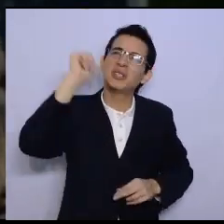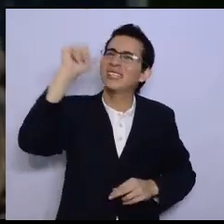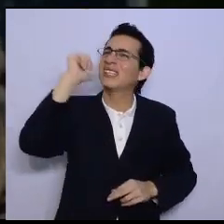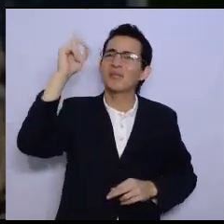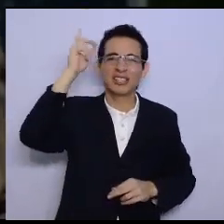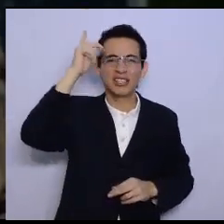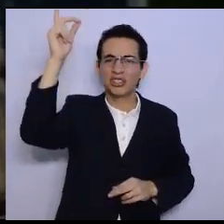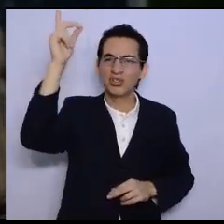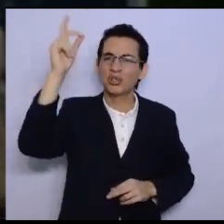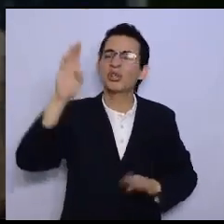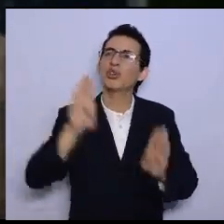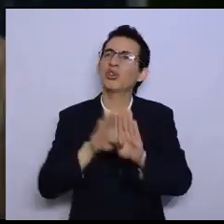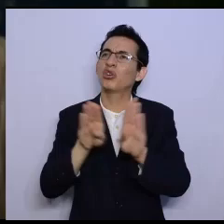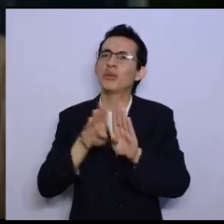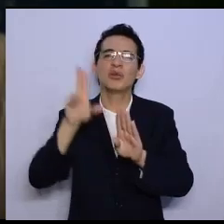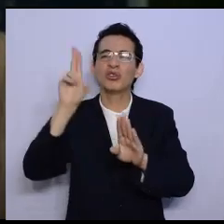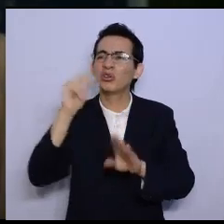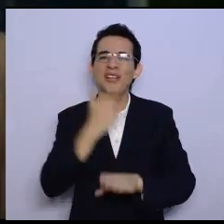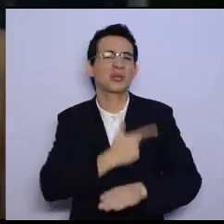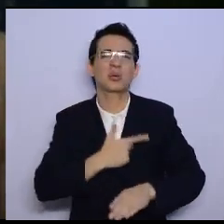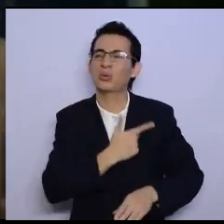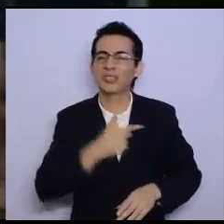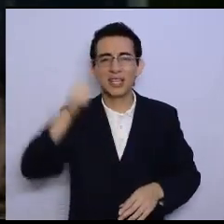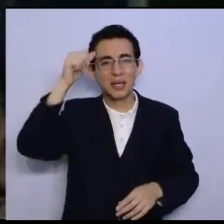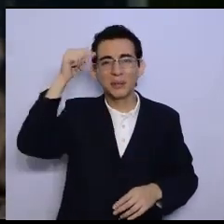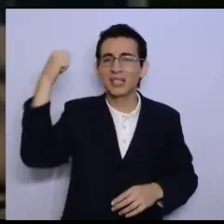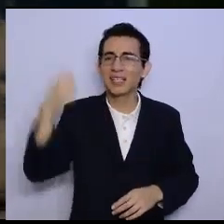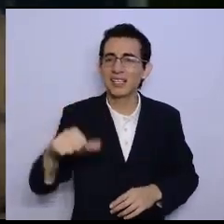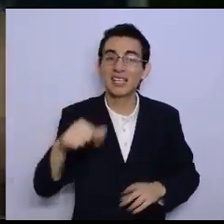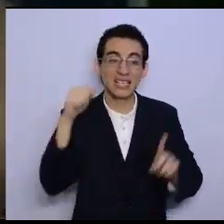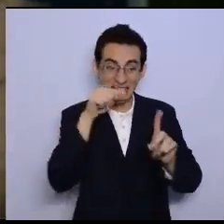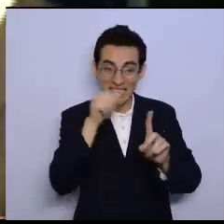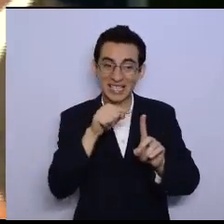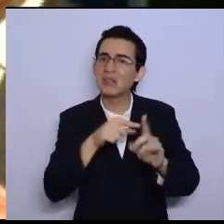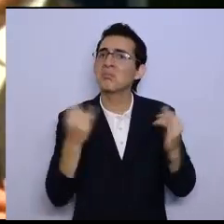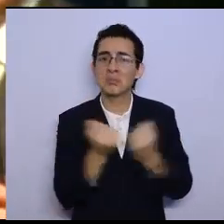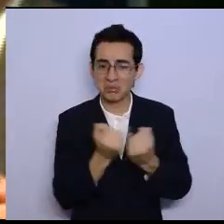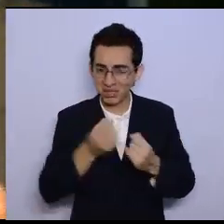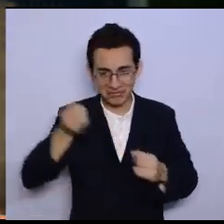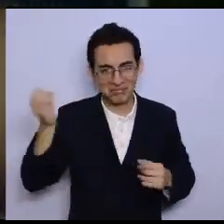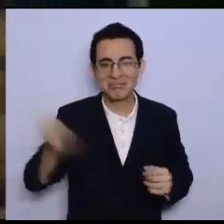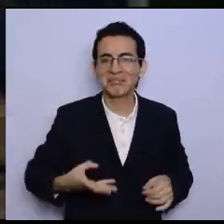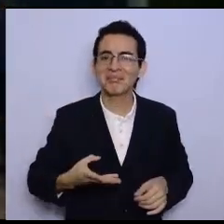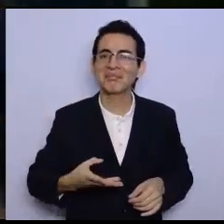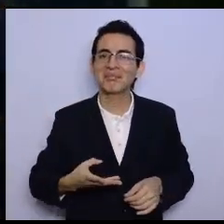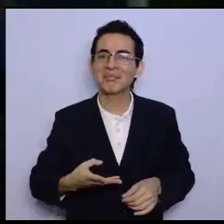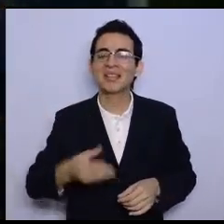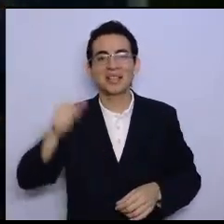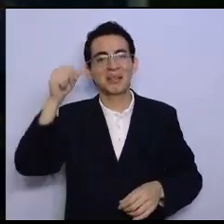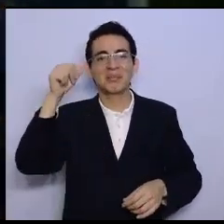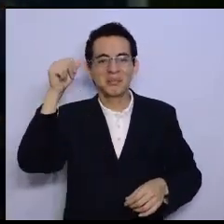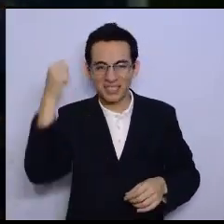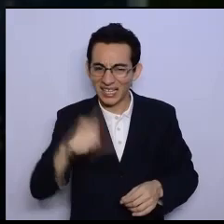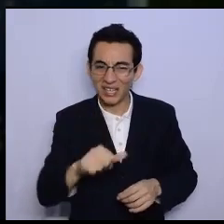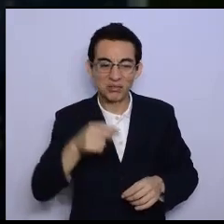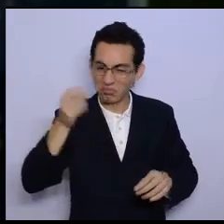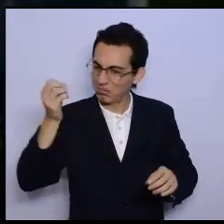mal, a pesar de eso, él experimentó la tragedia. Sus hijos se le